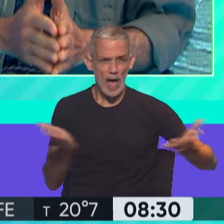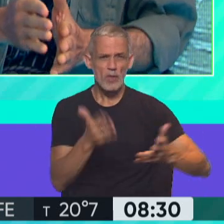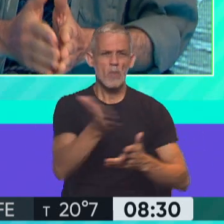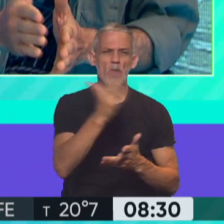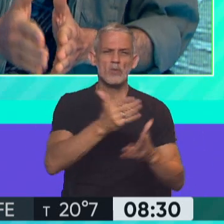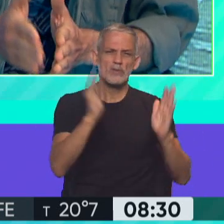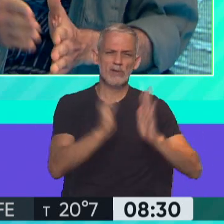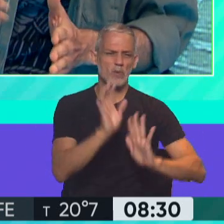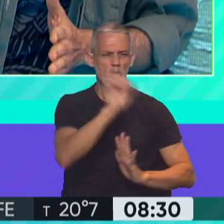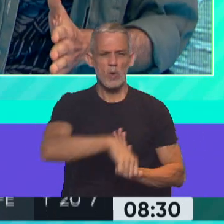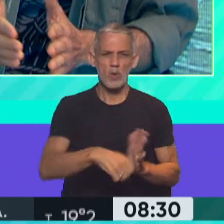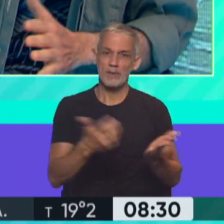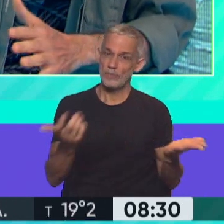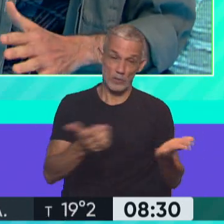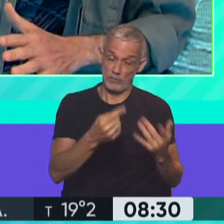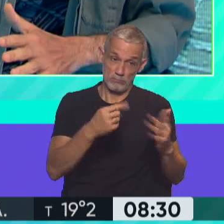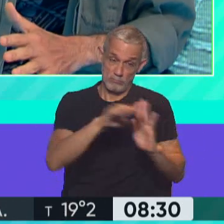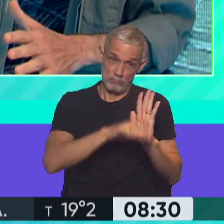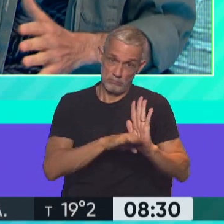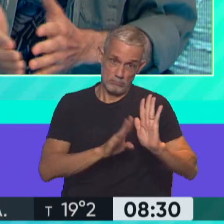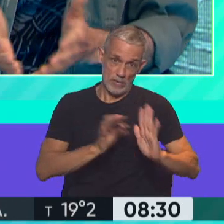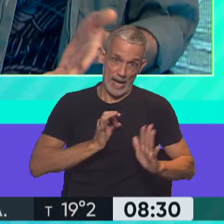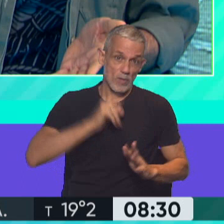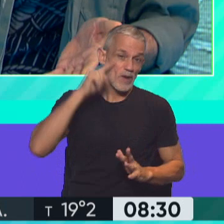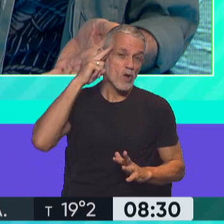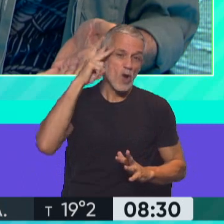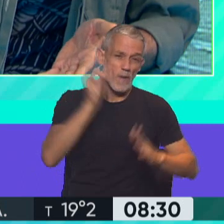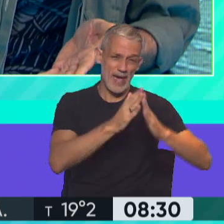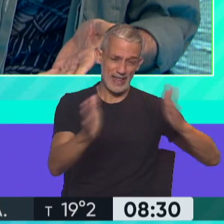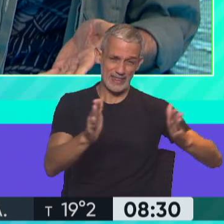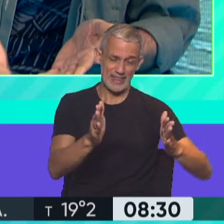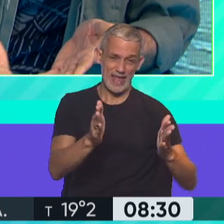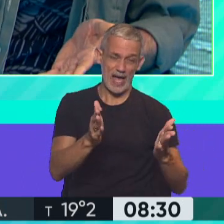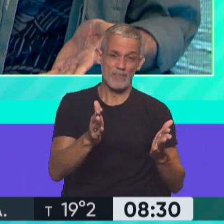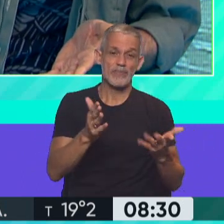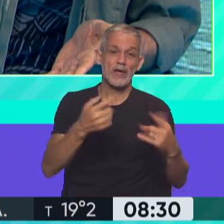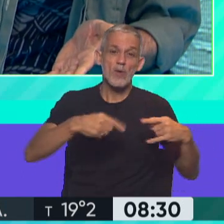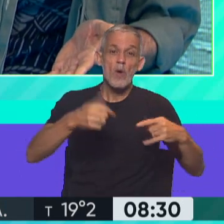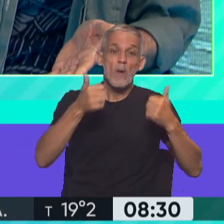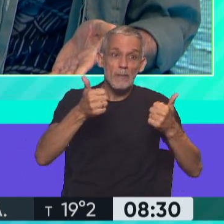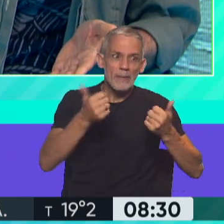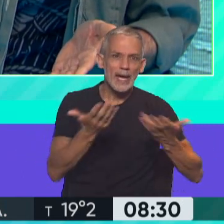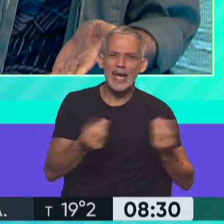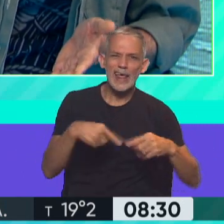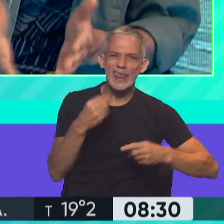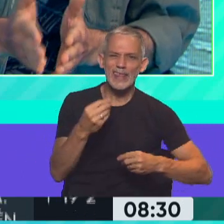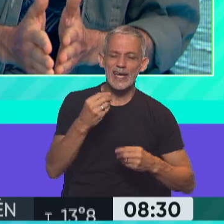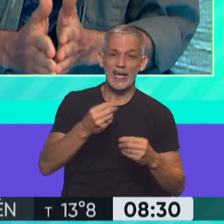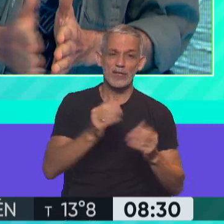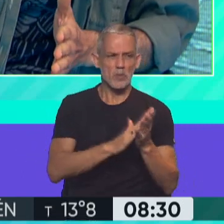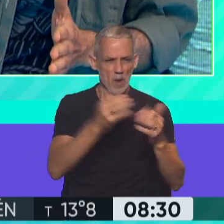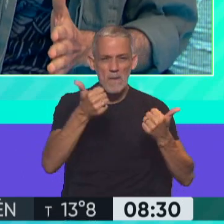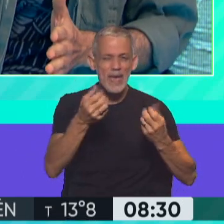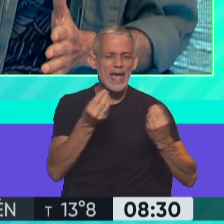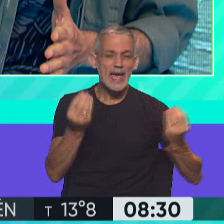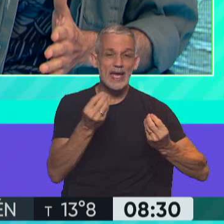Bueno, una serie de consecuencias nefastas que fueron políticas de los 90, que el único mérito que evidentemente uno se le podría reconocer es que